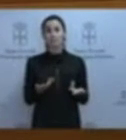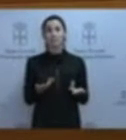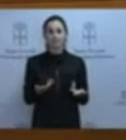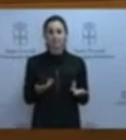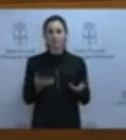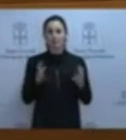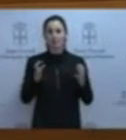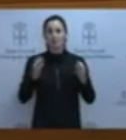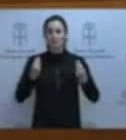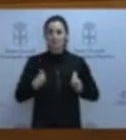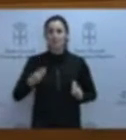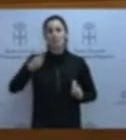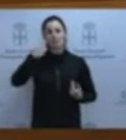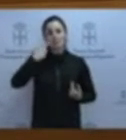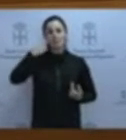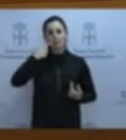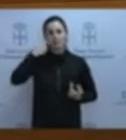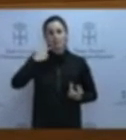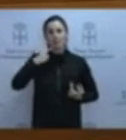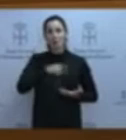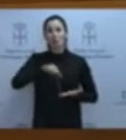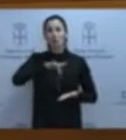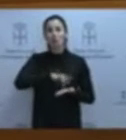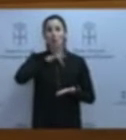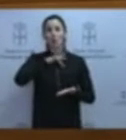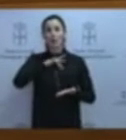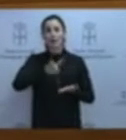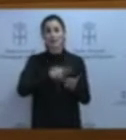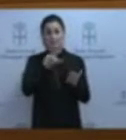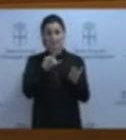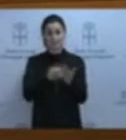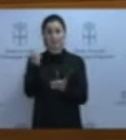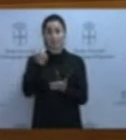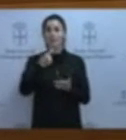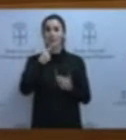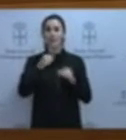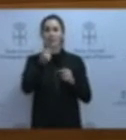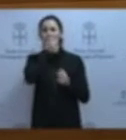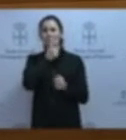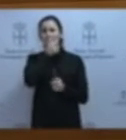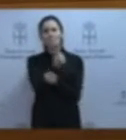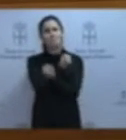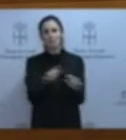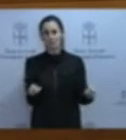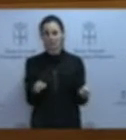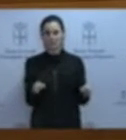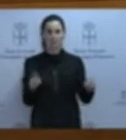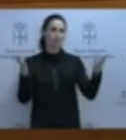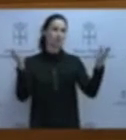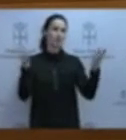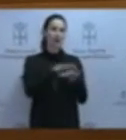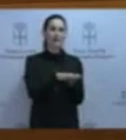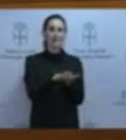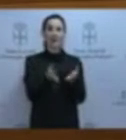el famoso comentario del sistema de pensiones no es sostenible. Y claro, nada se habla